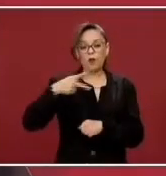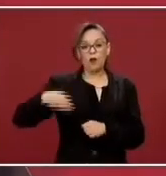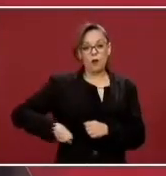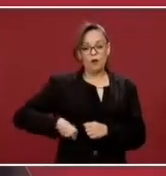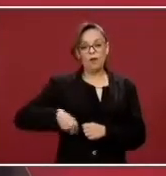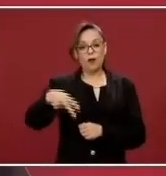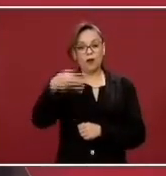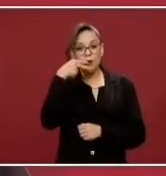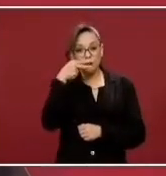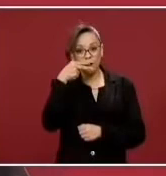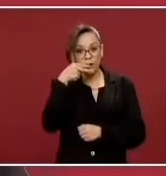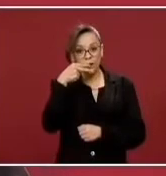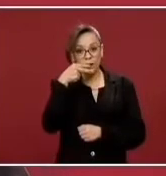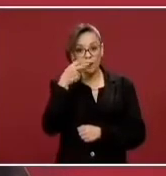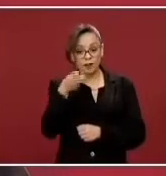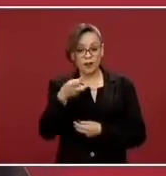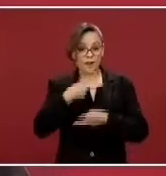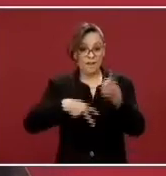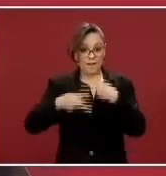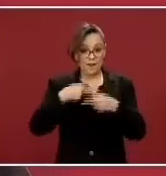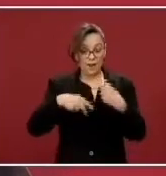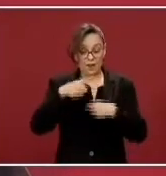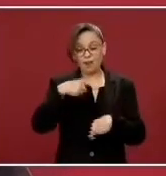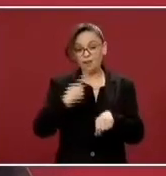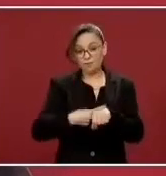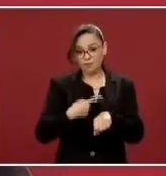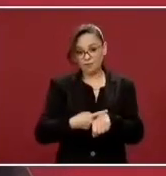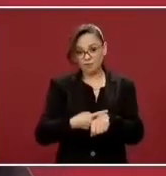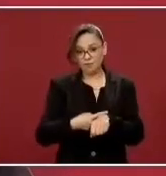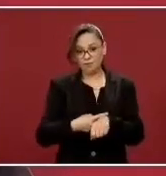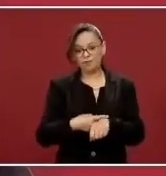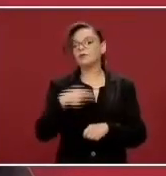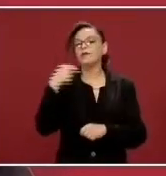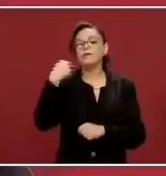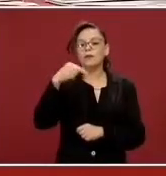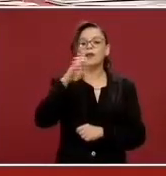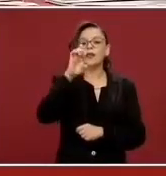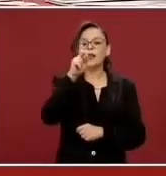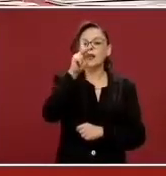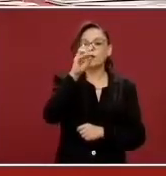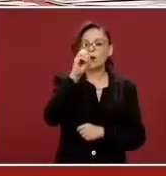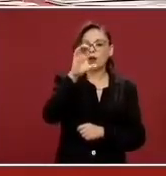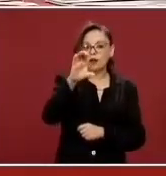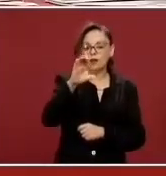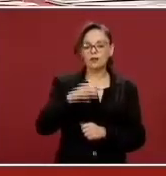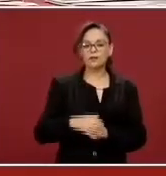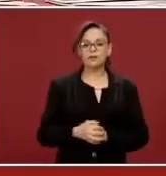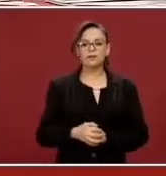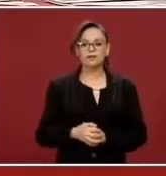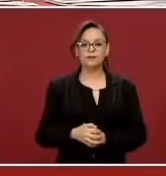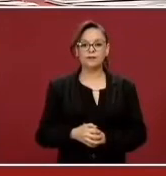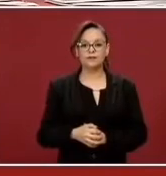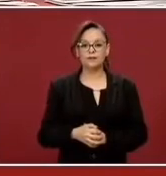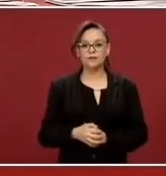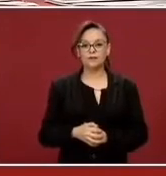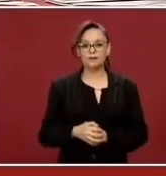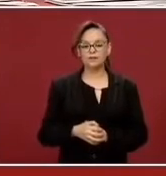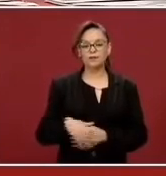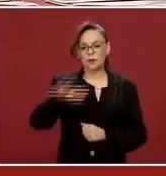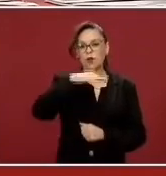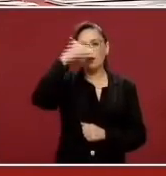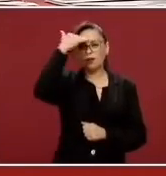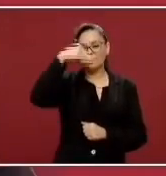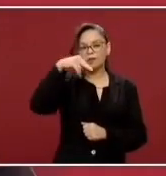derivada directamente del tabaquismo, como es el EPOC, la enfermedad pulmonar obstructiva crónica, conocida más popularmente